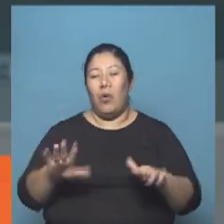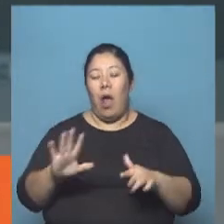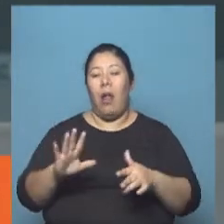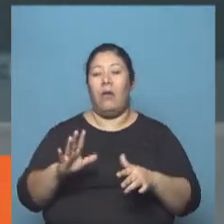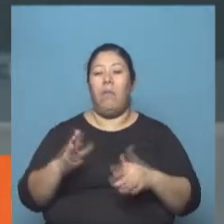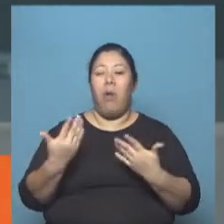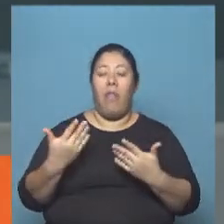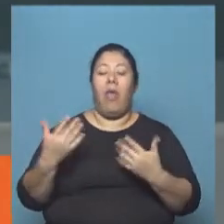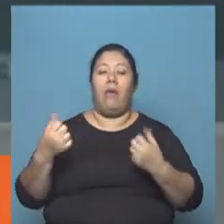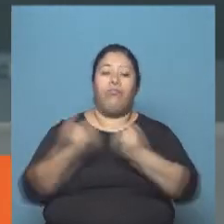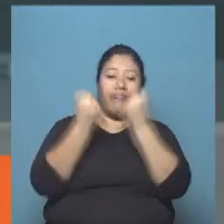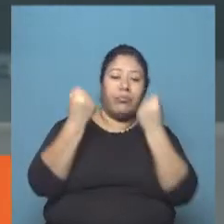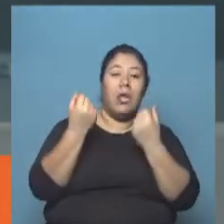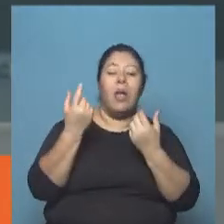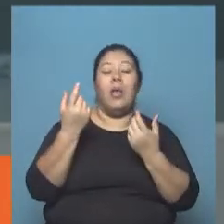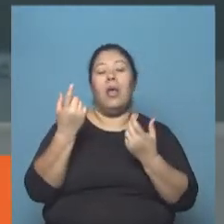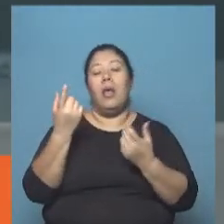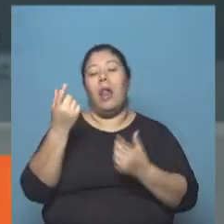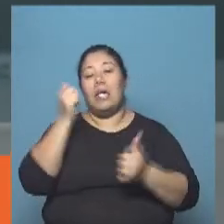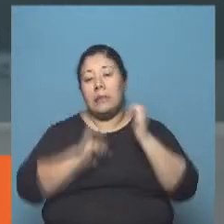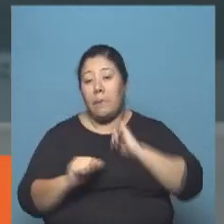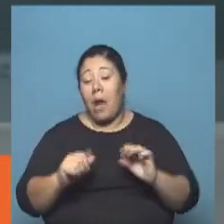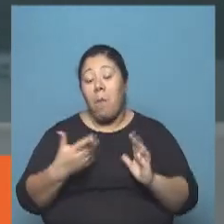es lógico que también se presente un partido así mañana.